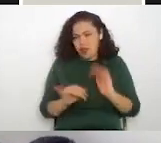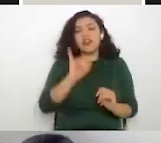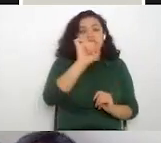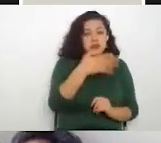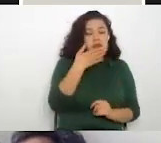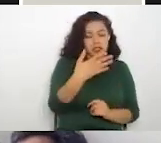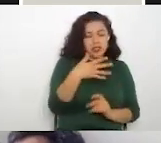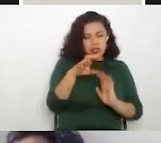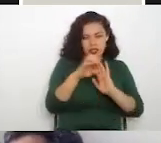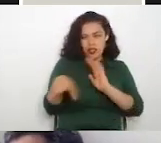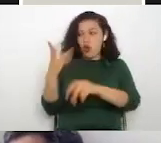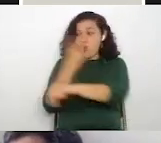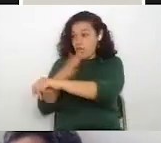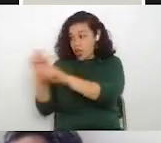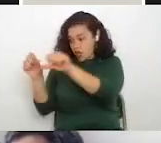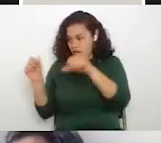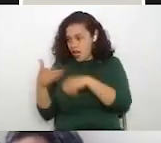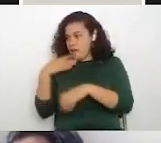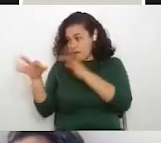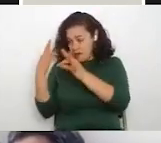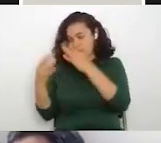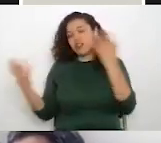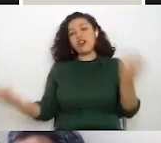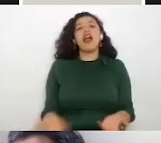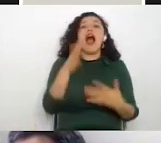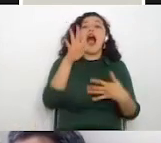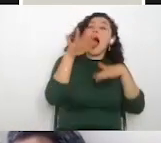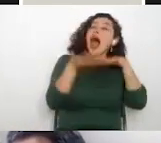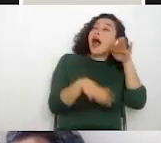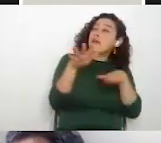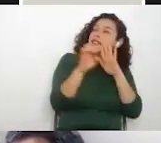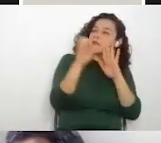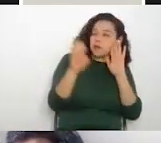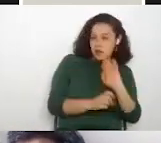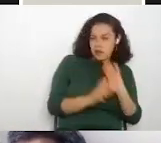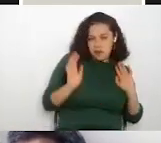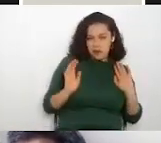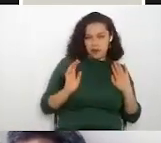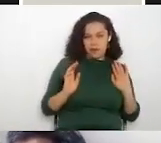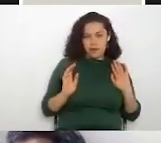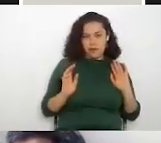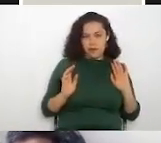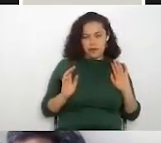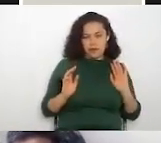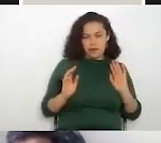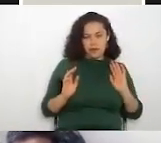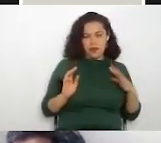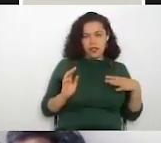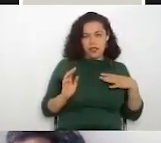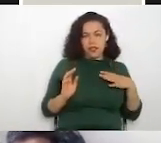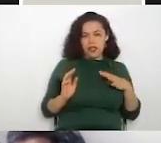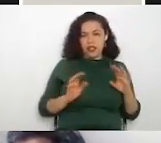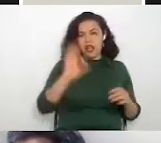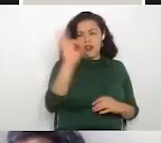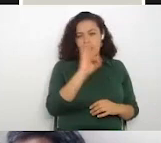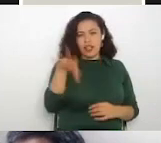Coordinador así de área. es. Ok. Así. Ah, O perfecto. en algunos casos, por ejemplo, en algunos casos como en este, pudiera ser que